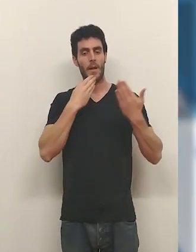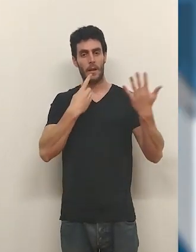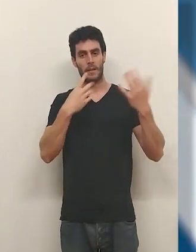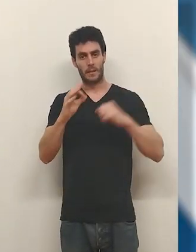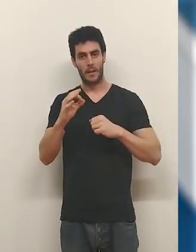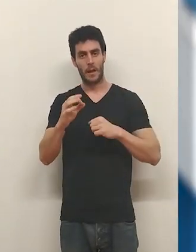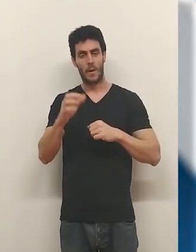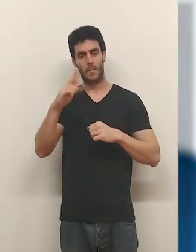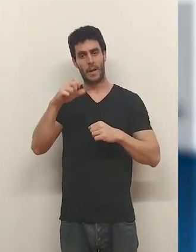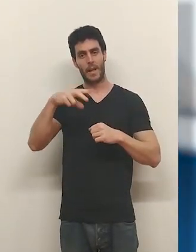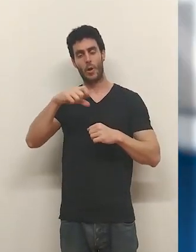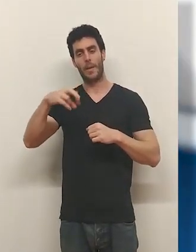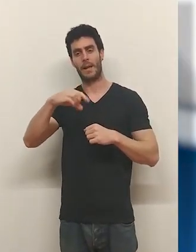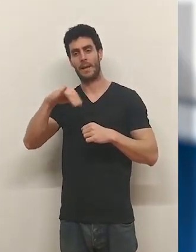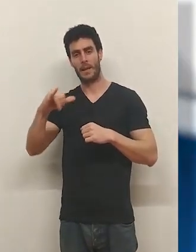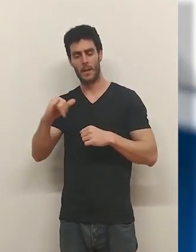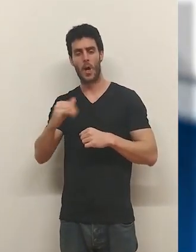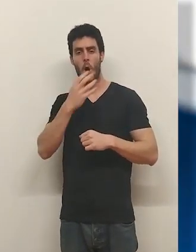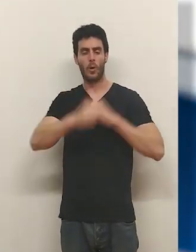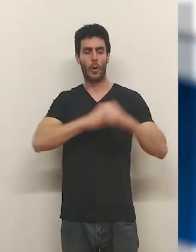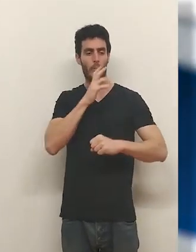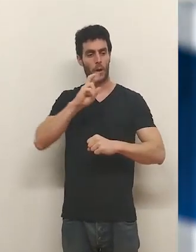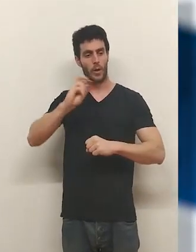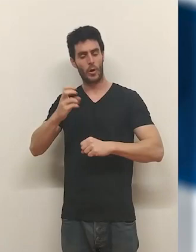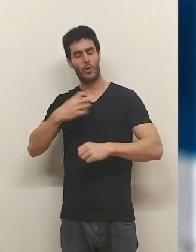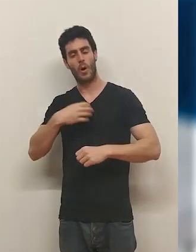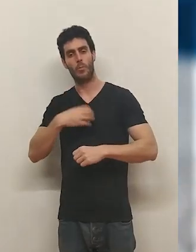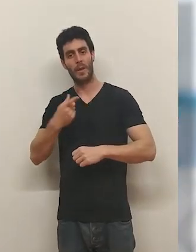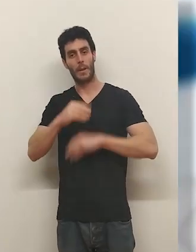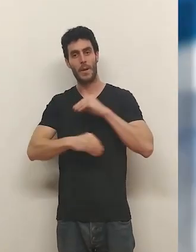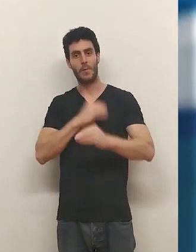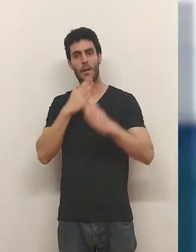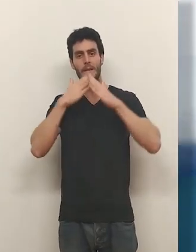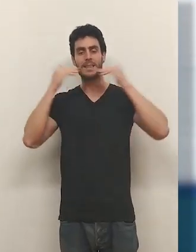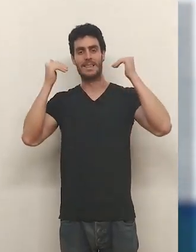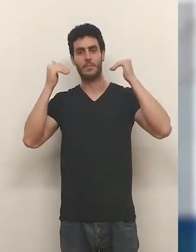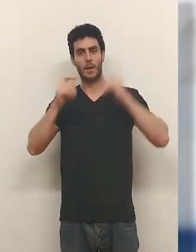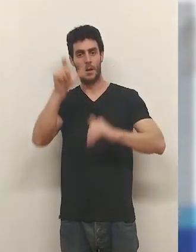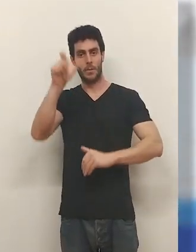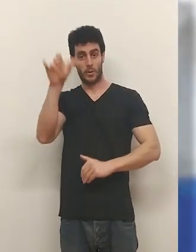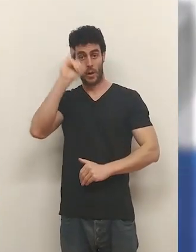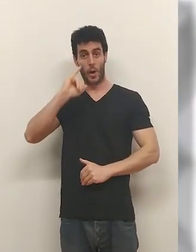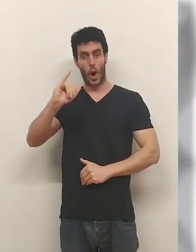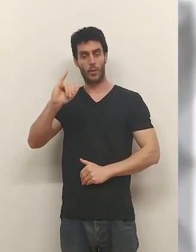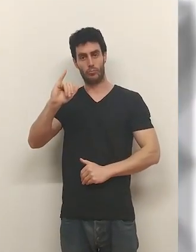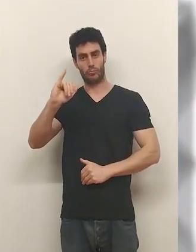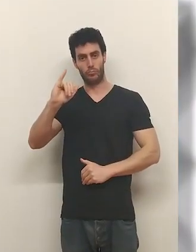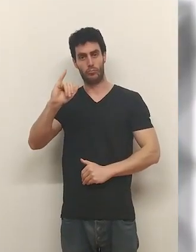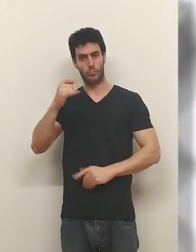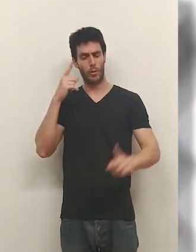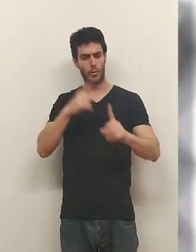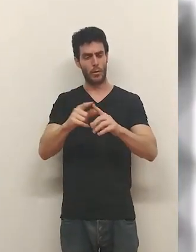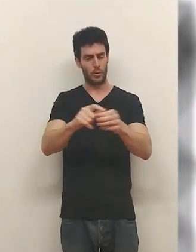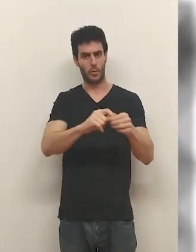años, Fernando Magaldi no solo corre por los que no pueden, sino que lo hace con una sonrisa. El riojano continúa cumpliendo